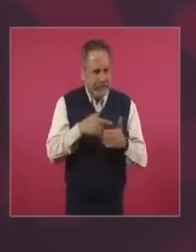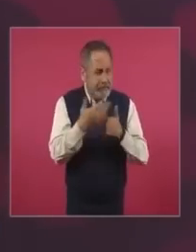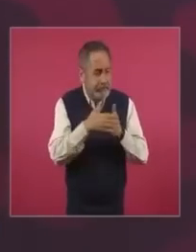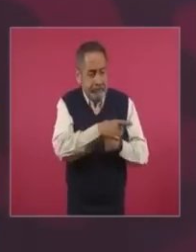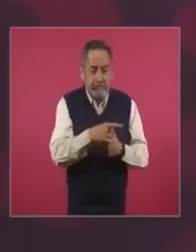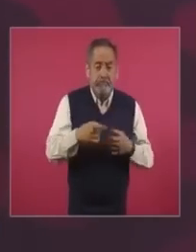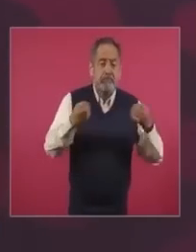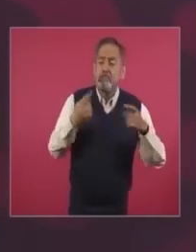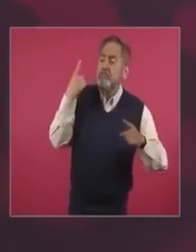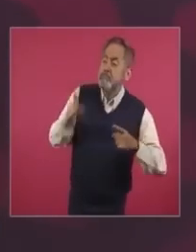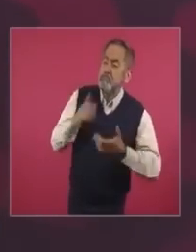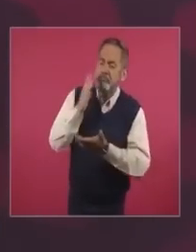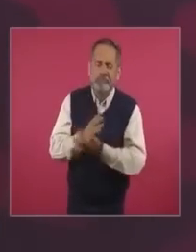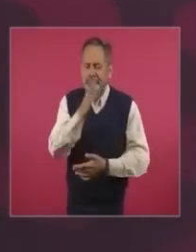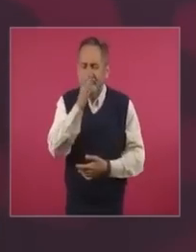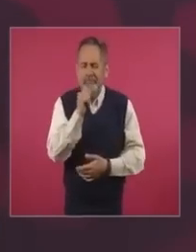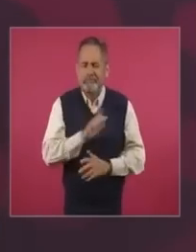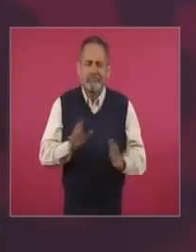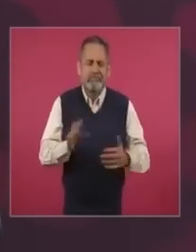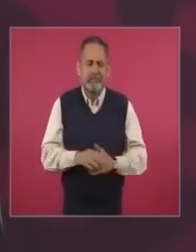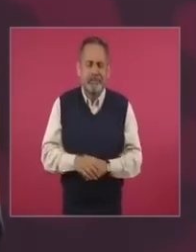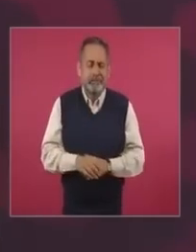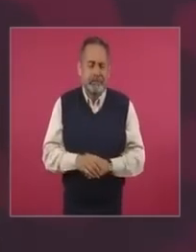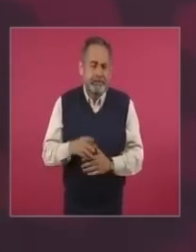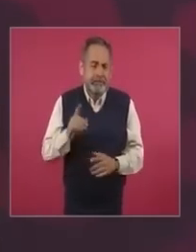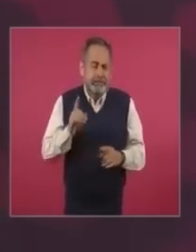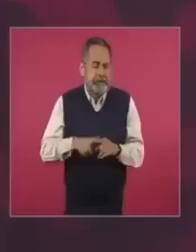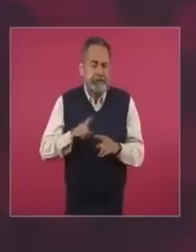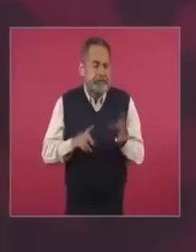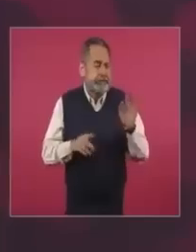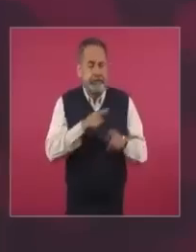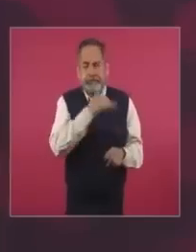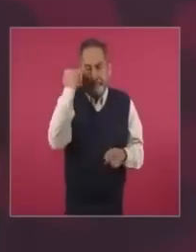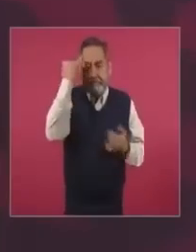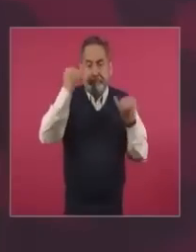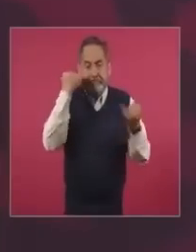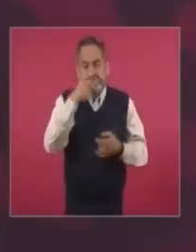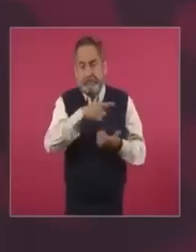Tai hasta la fecha y seguiremos pues de cerca todo lo que tenga